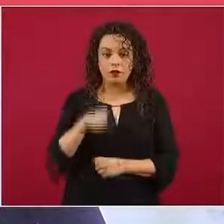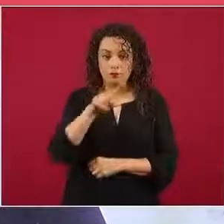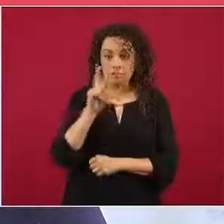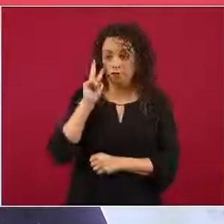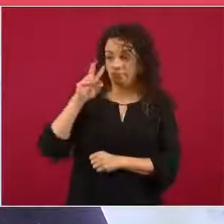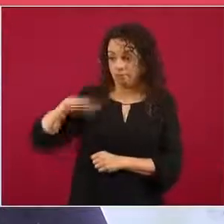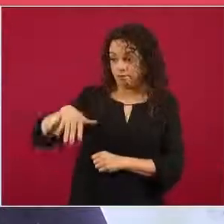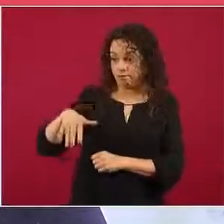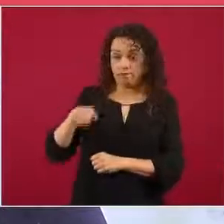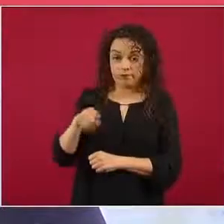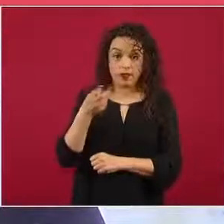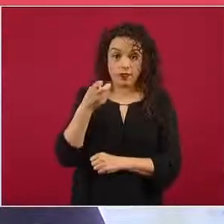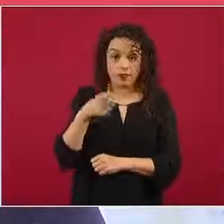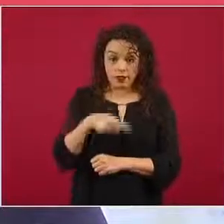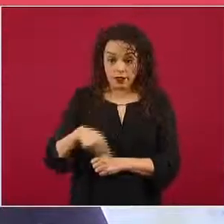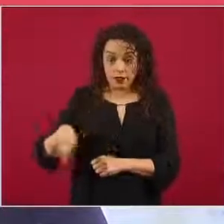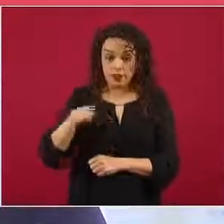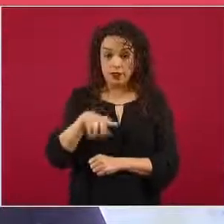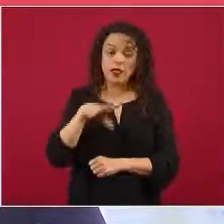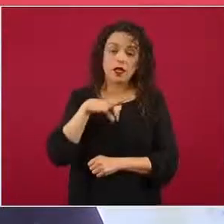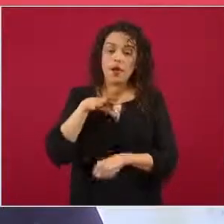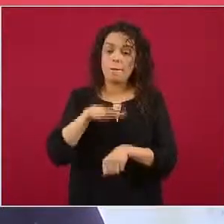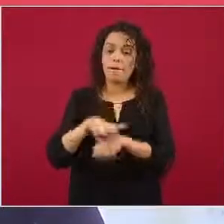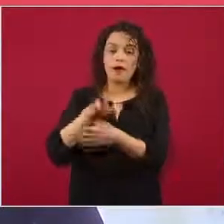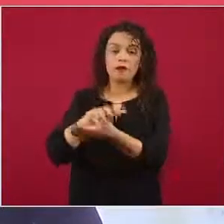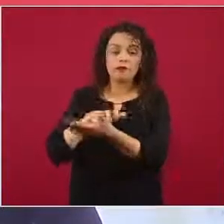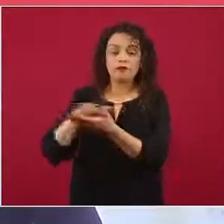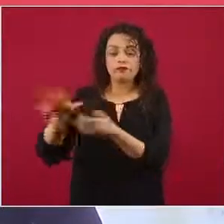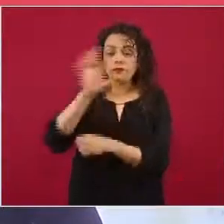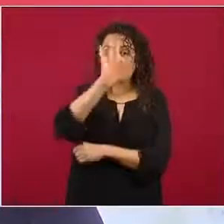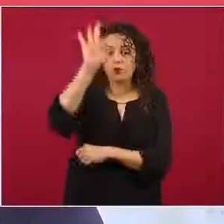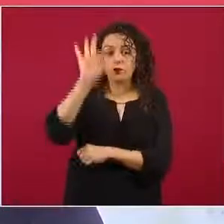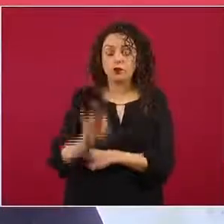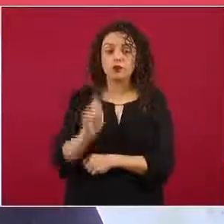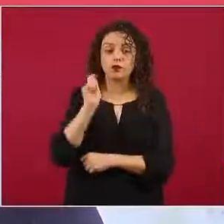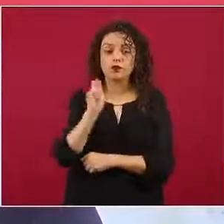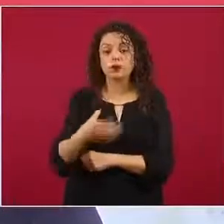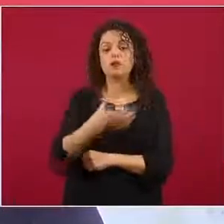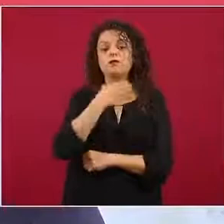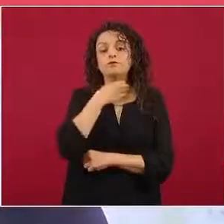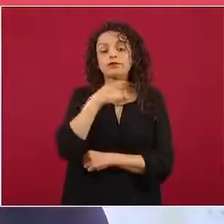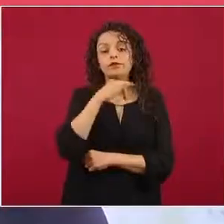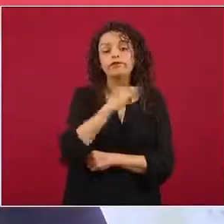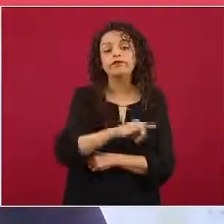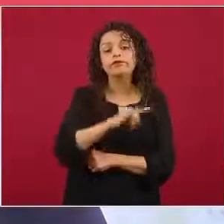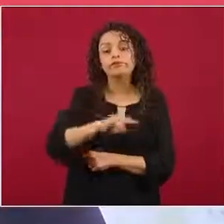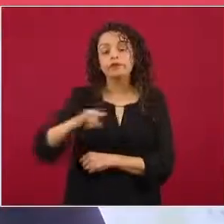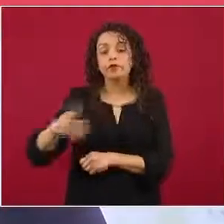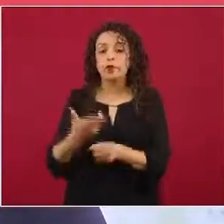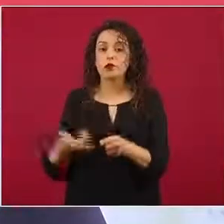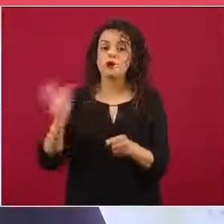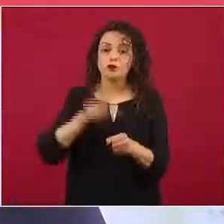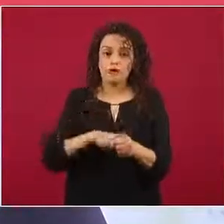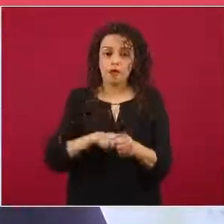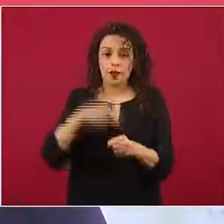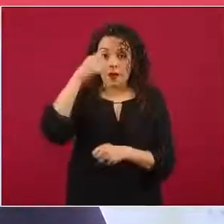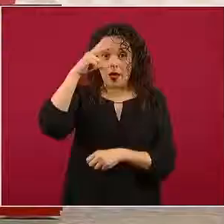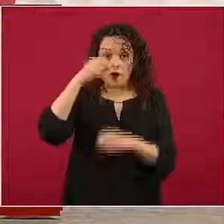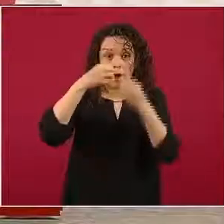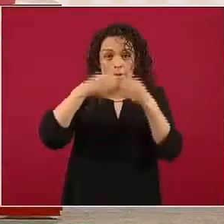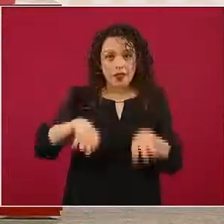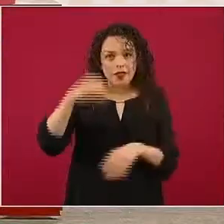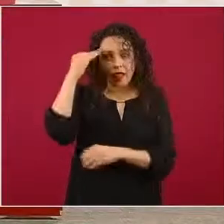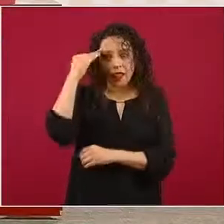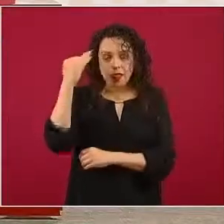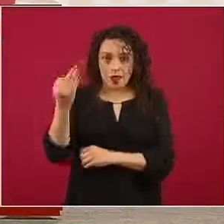ver, son las entidades que tienen los mayores porcentajes de ocupación. Entonces, para no perder tiempo valioso,